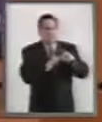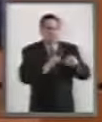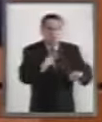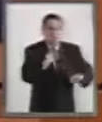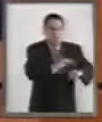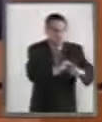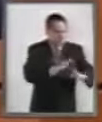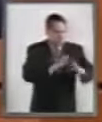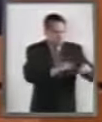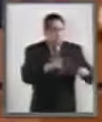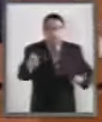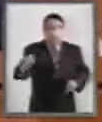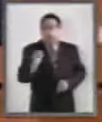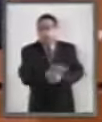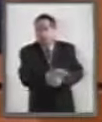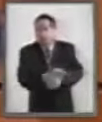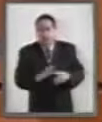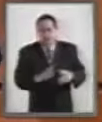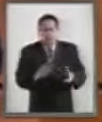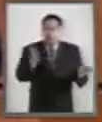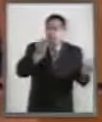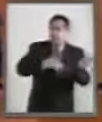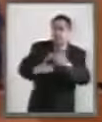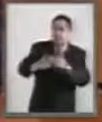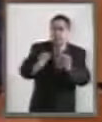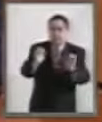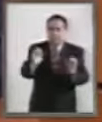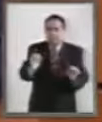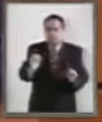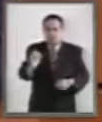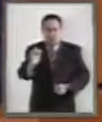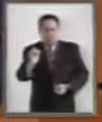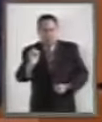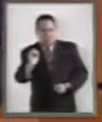y en un cero desarrollo, cero desarrollo.